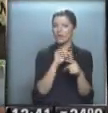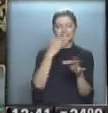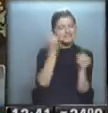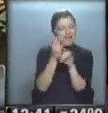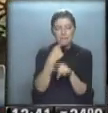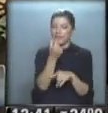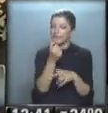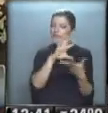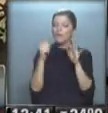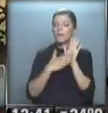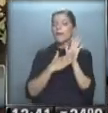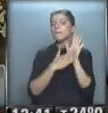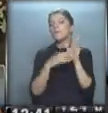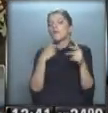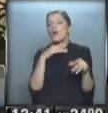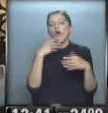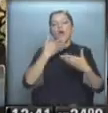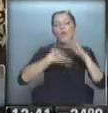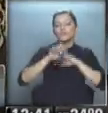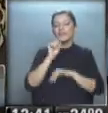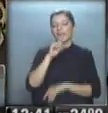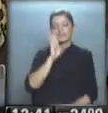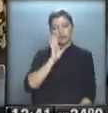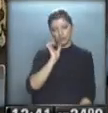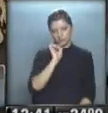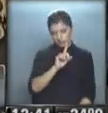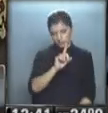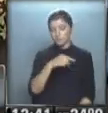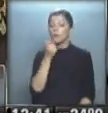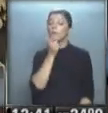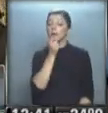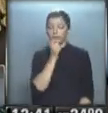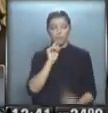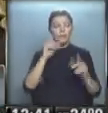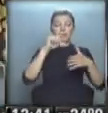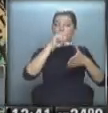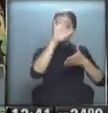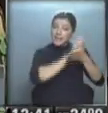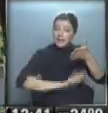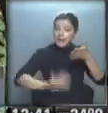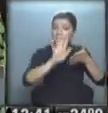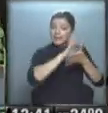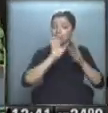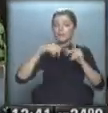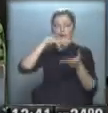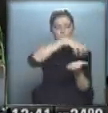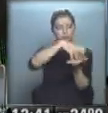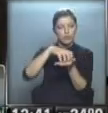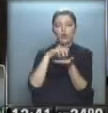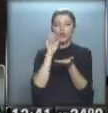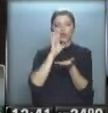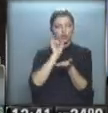casos, incluyendo los casos en que pone bases en América Latina, que manda tropas, que asiste a